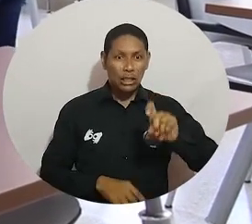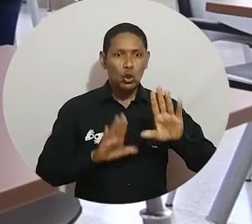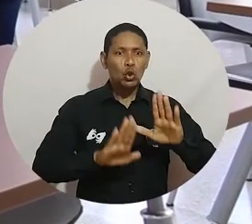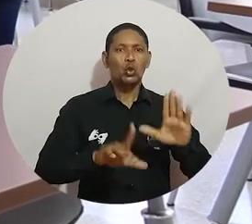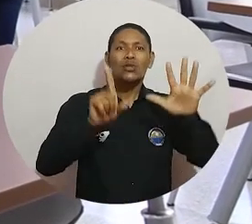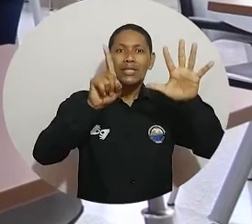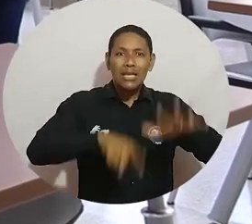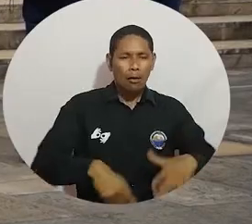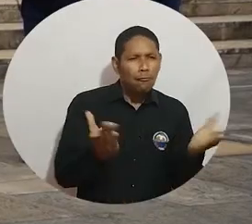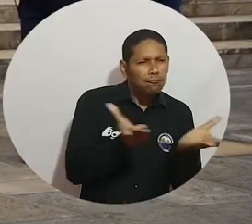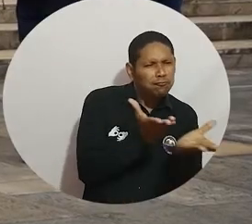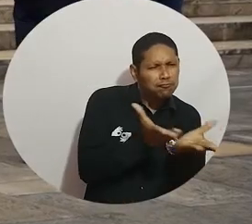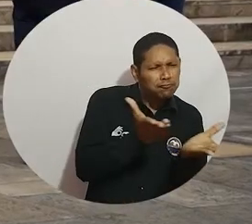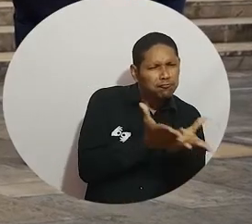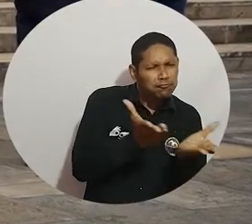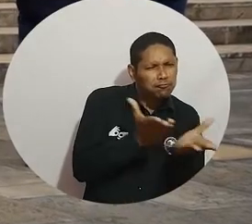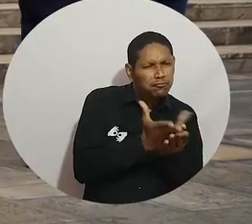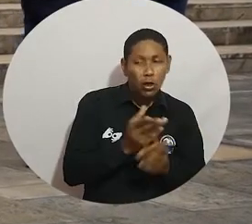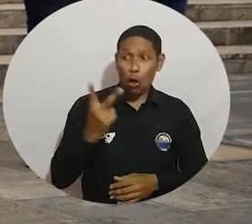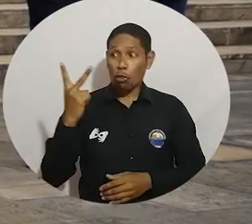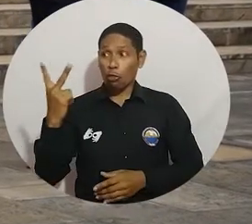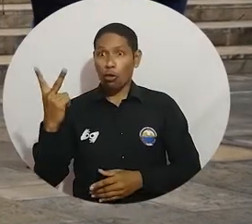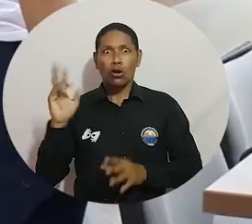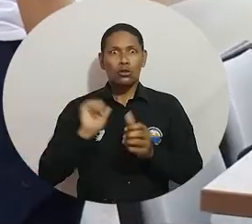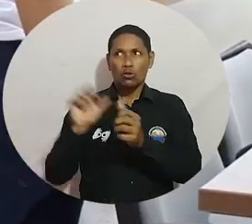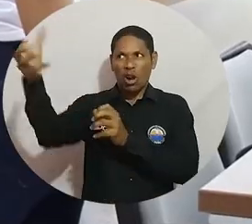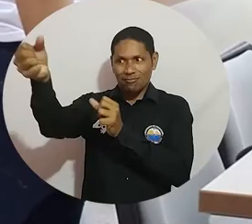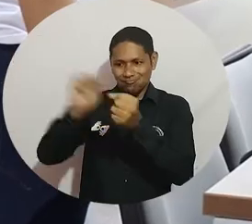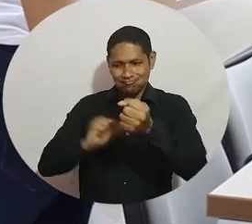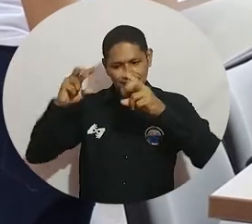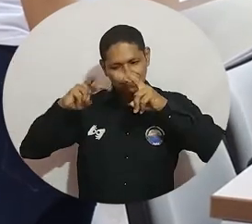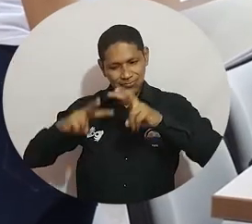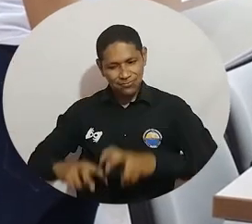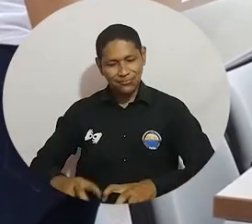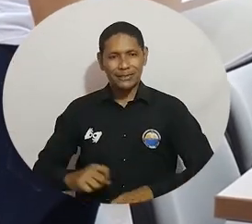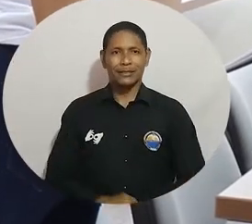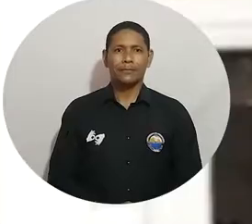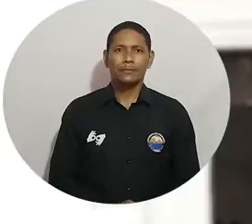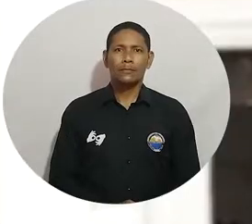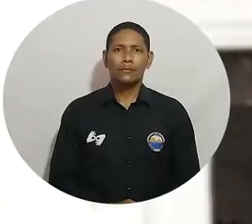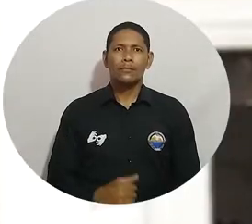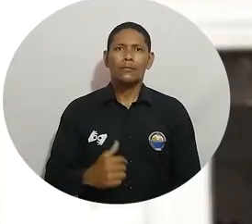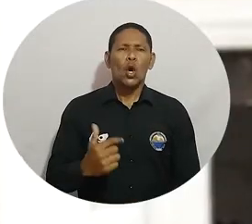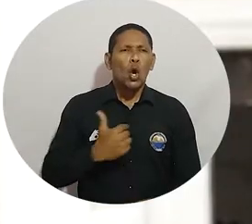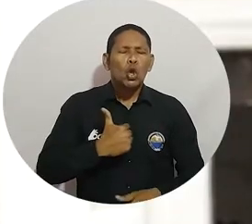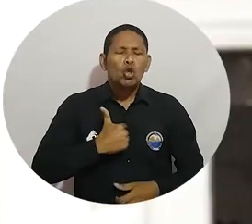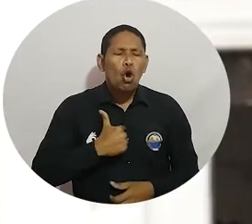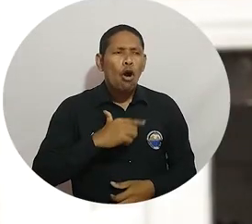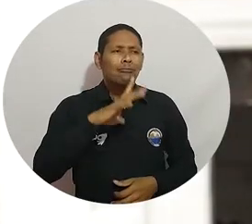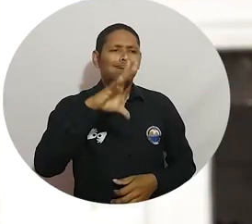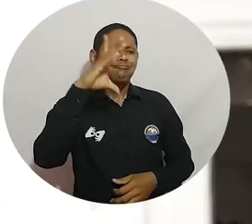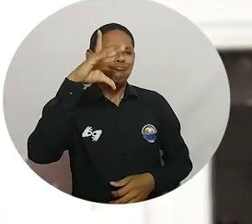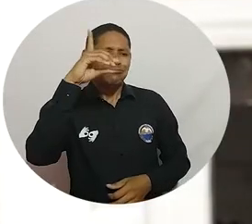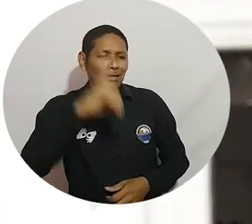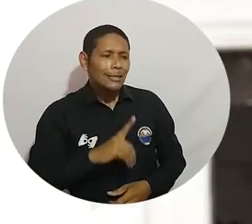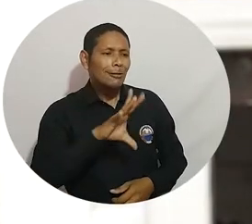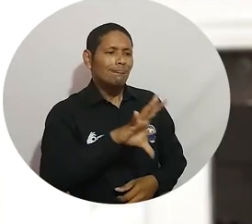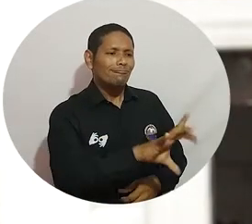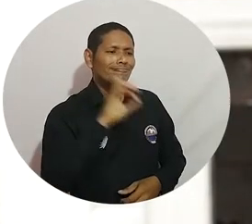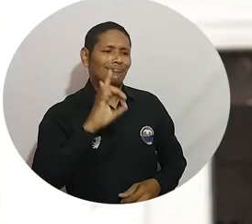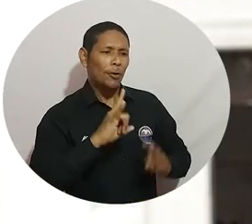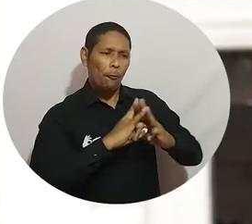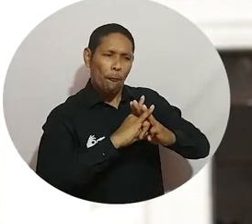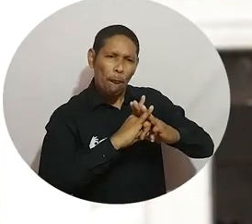16 cursarán su semestre académico y 2 realizarán sus pasantías de investigación. Decidí de